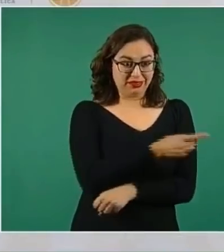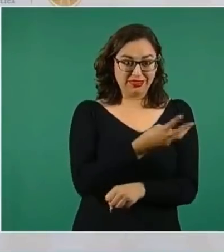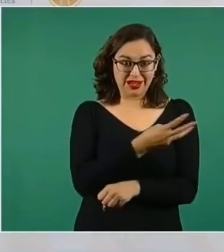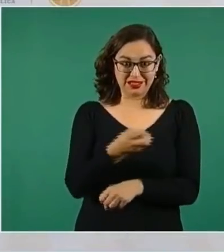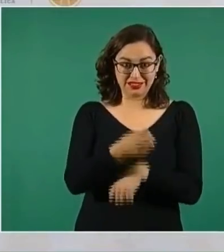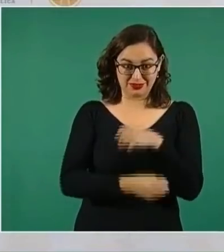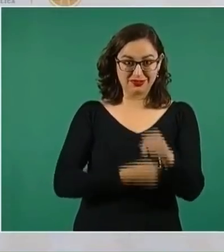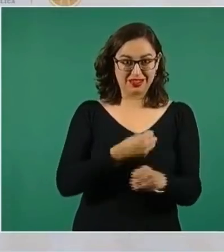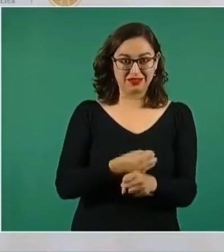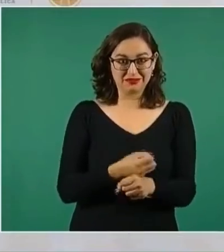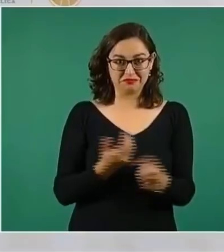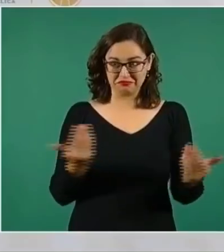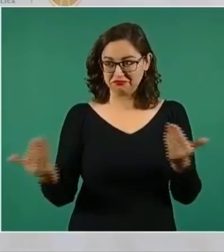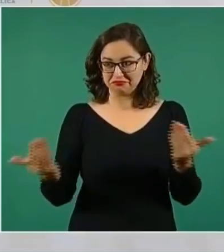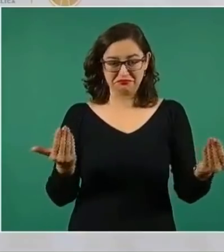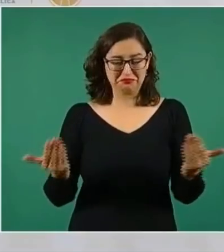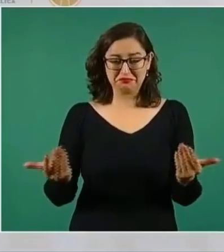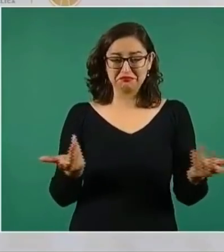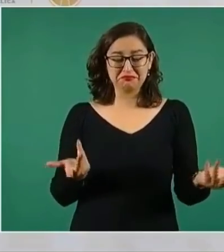empezó